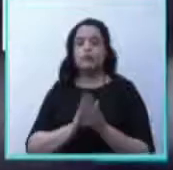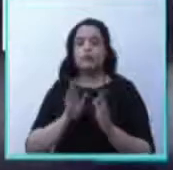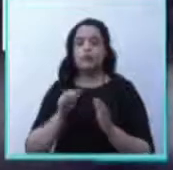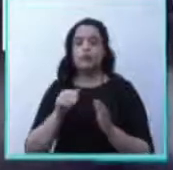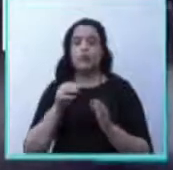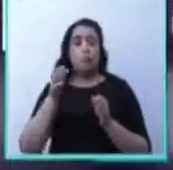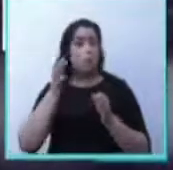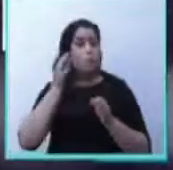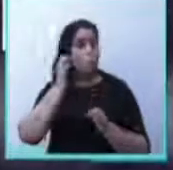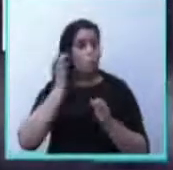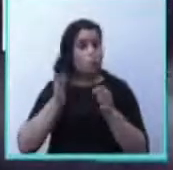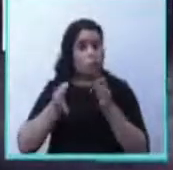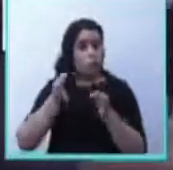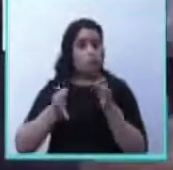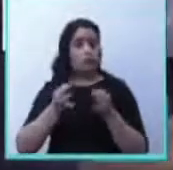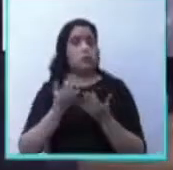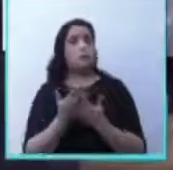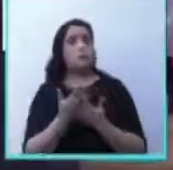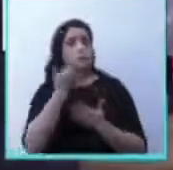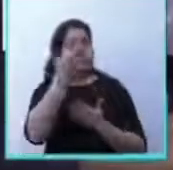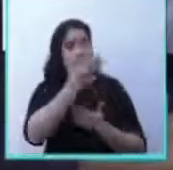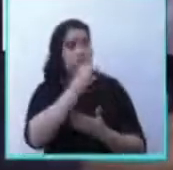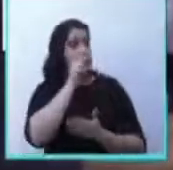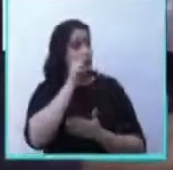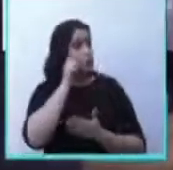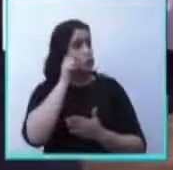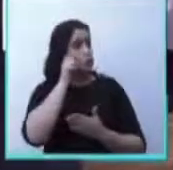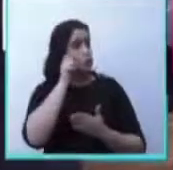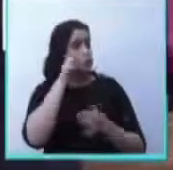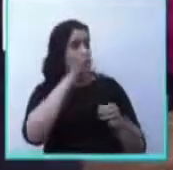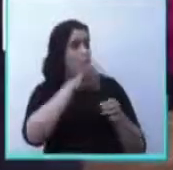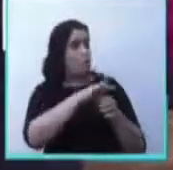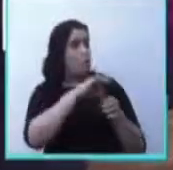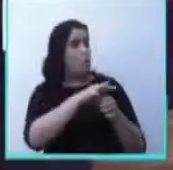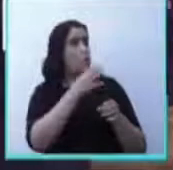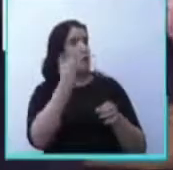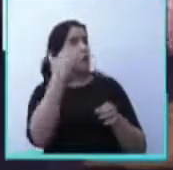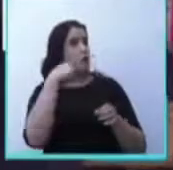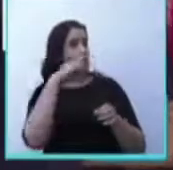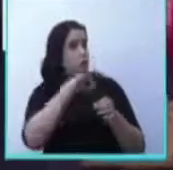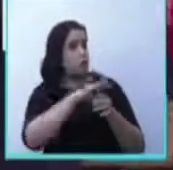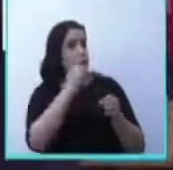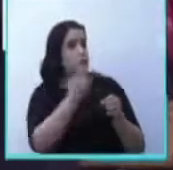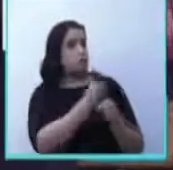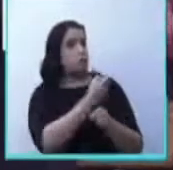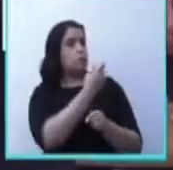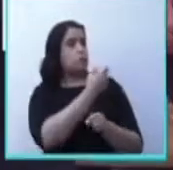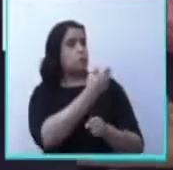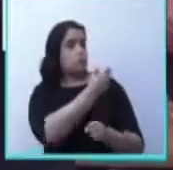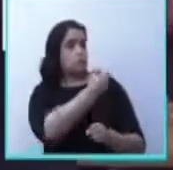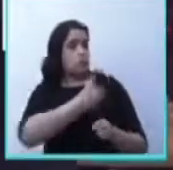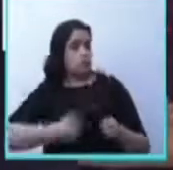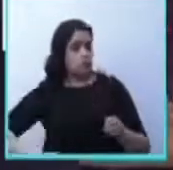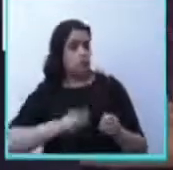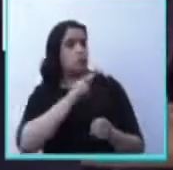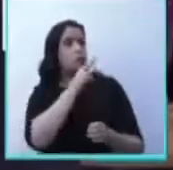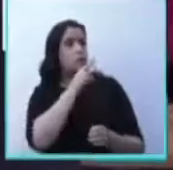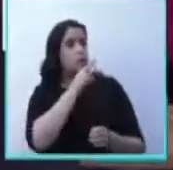Ciudadana presidente electa de la República de Honduras, en cumplimiento del